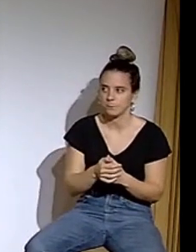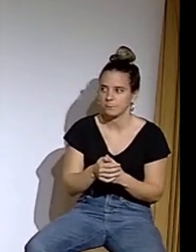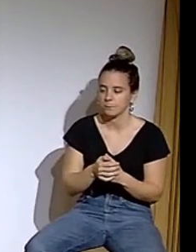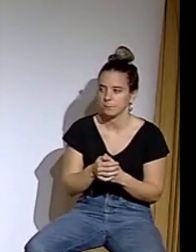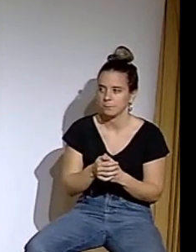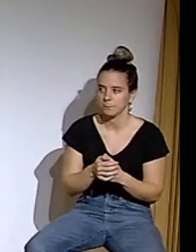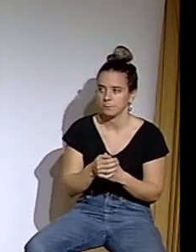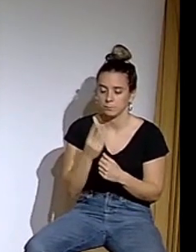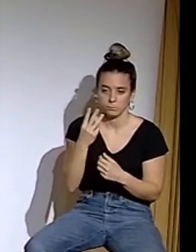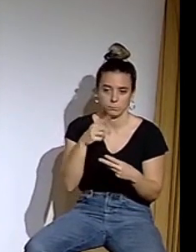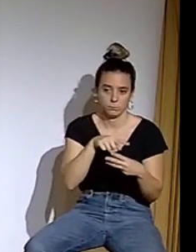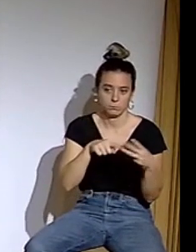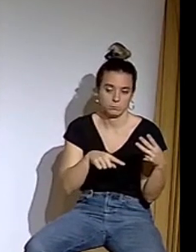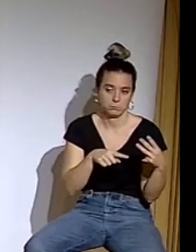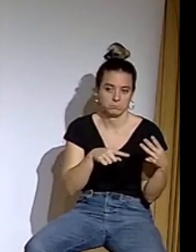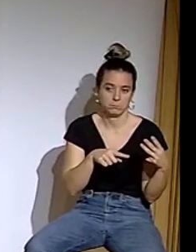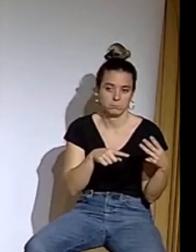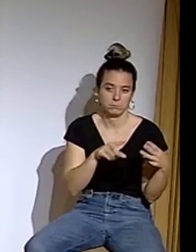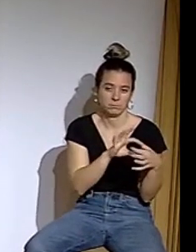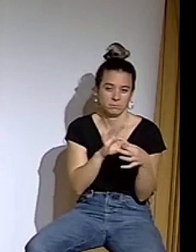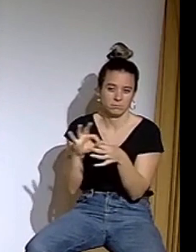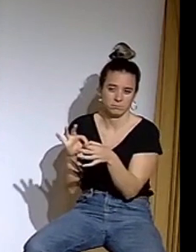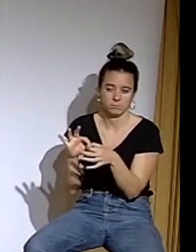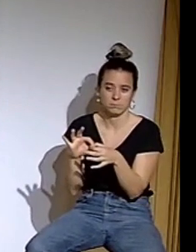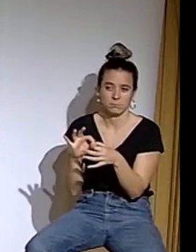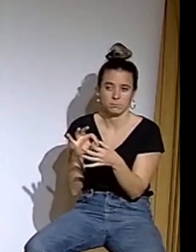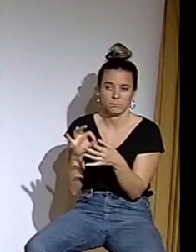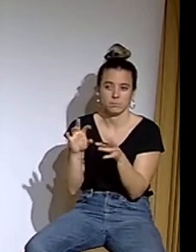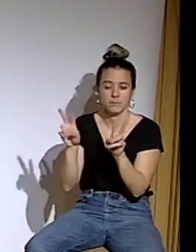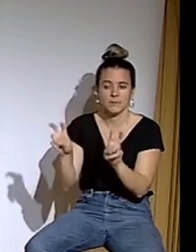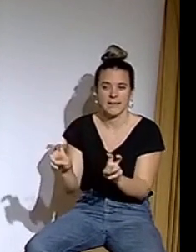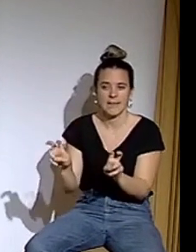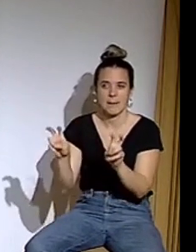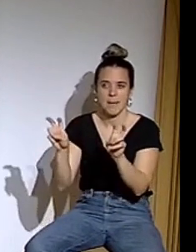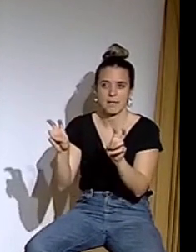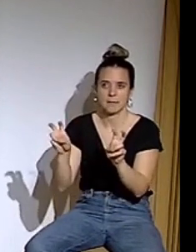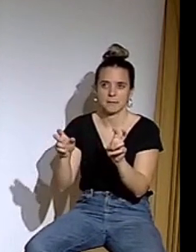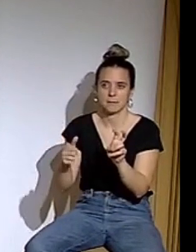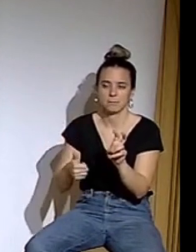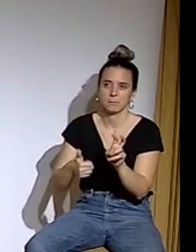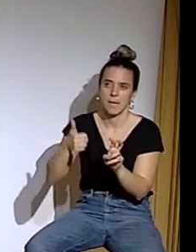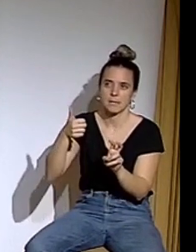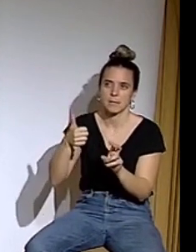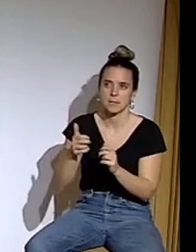Bueno hablan de temas más